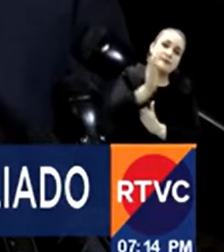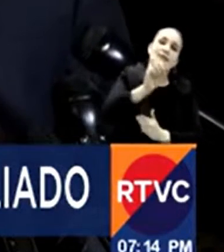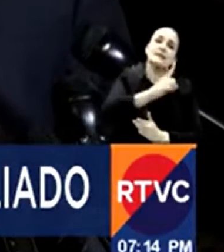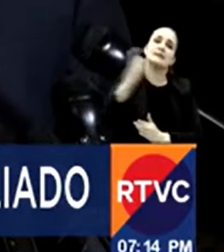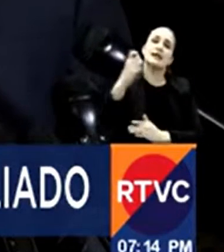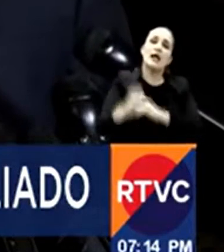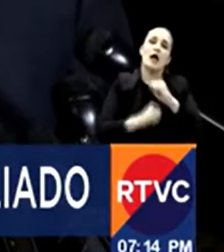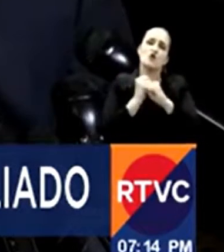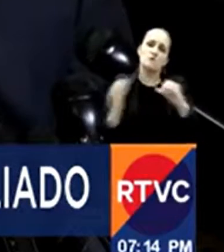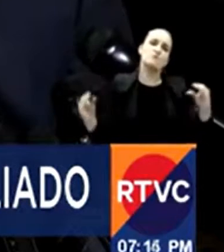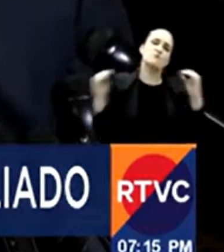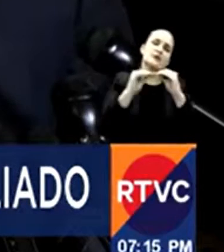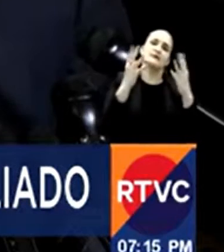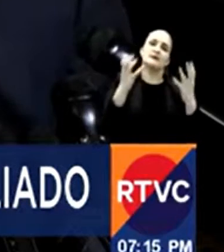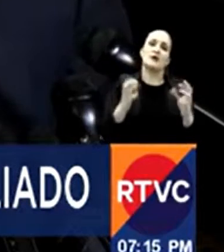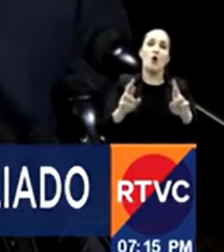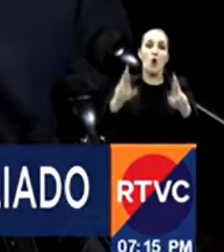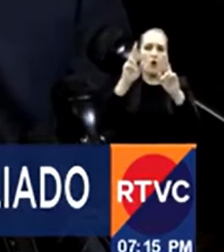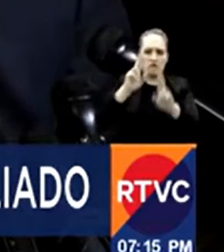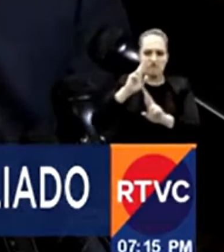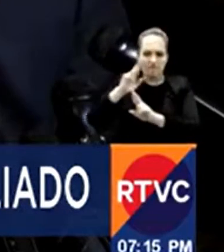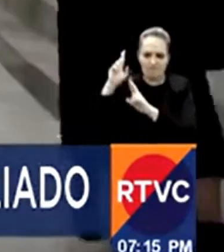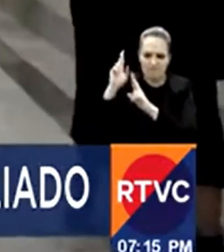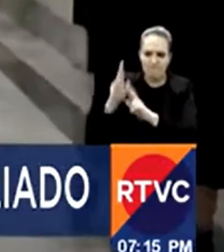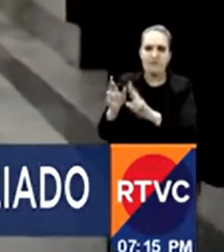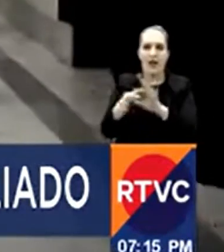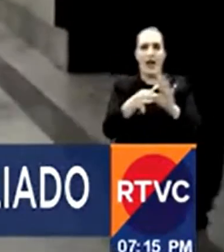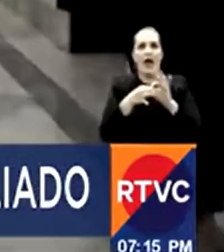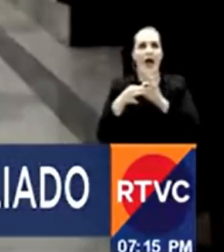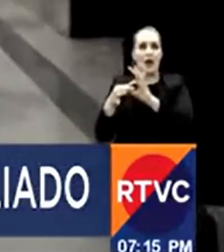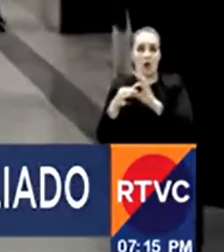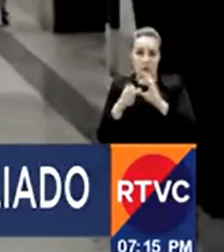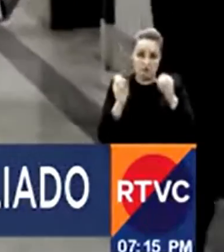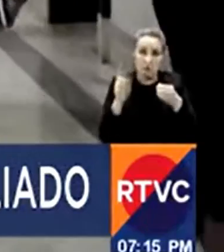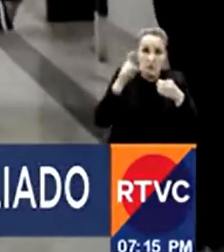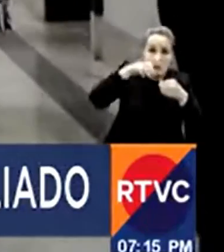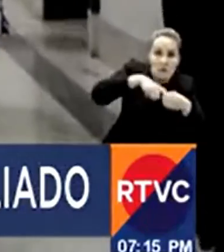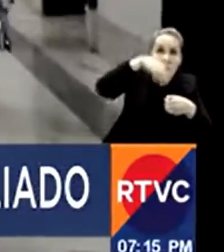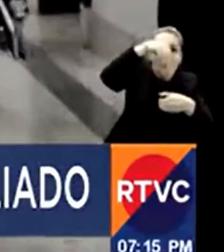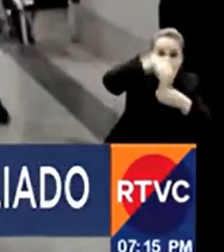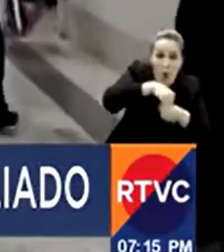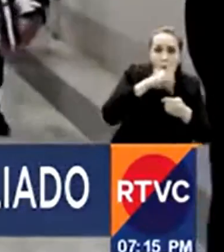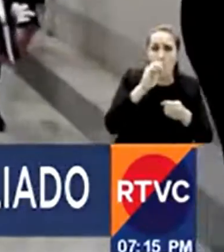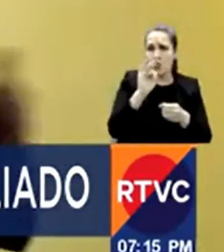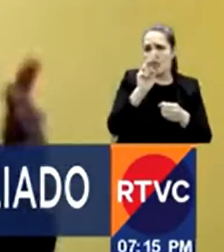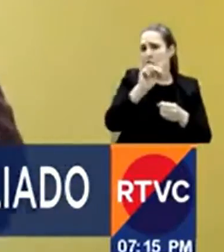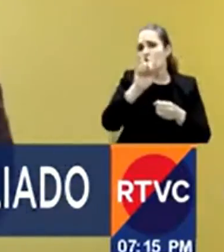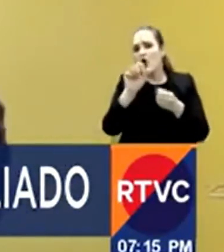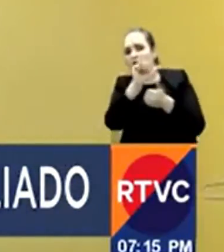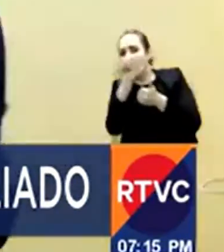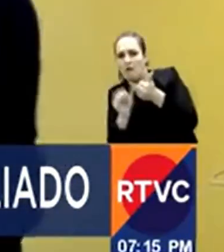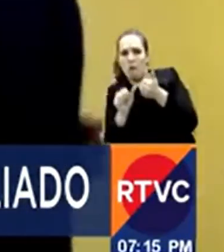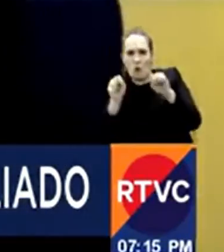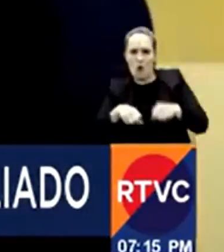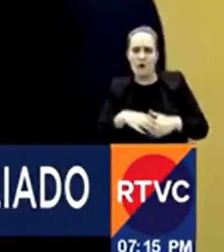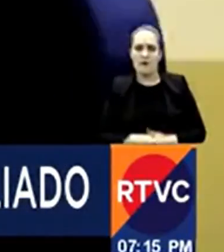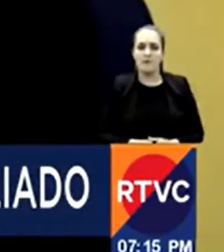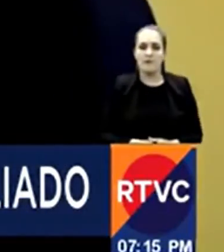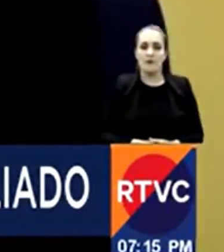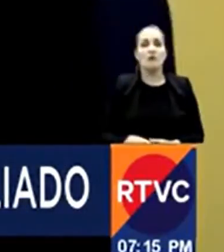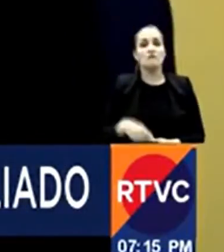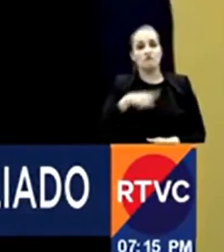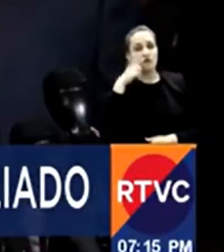Colombia sea declarado un gran aliado no OTAN. Duque agradeció el reconocimiento y mostró su compromiso en continuar con las buenas